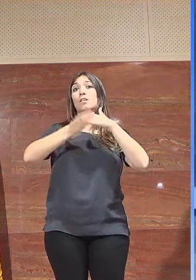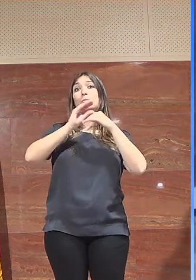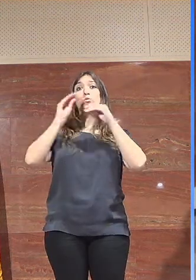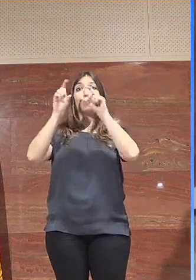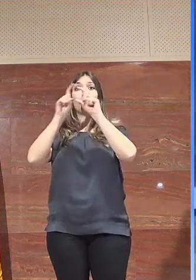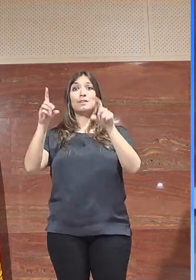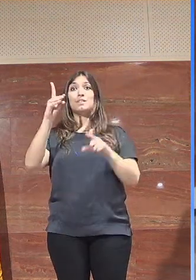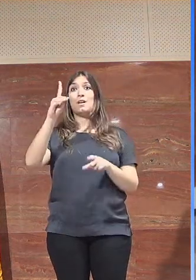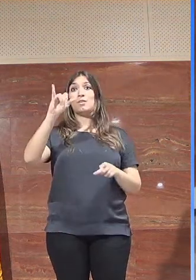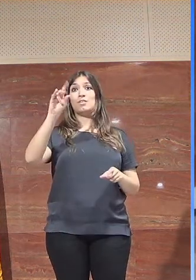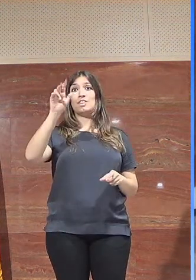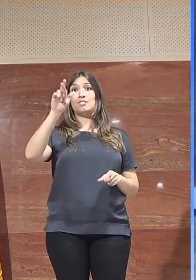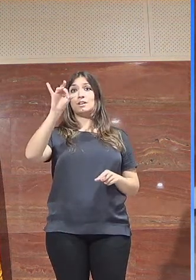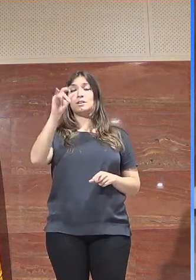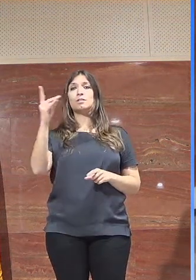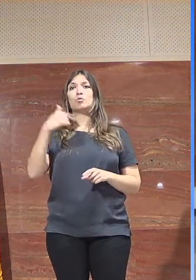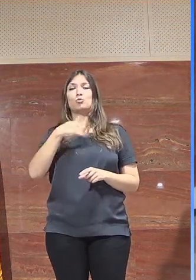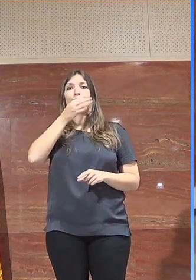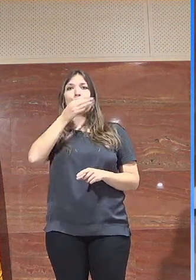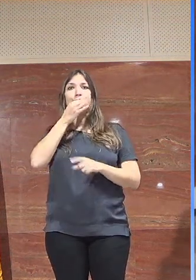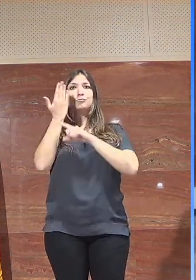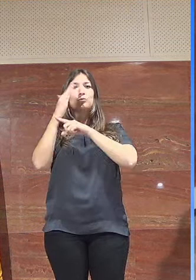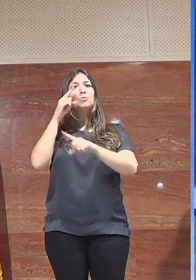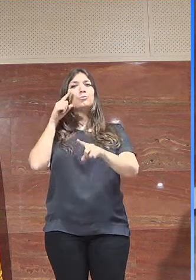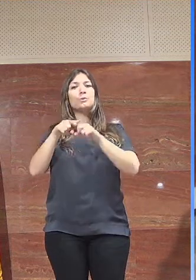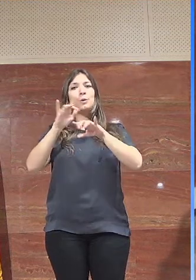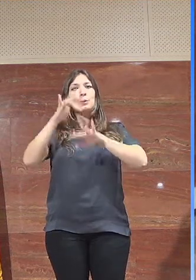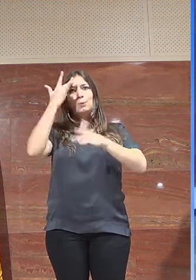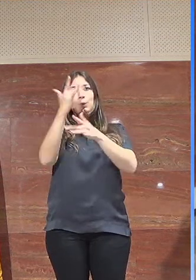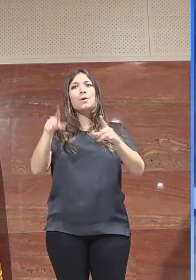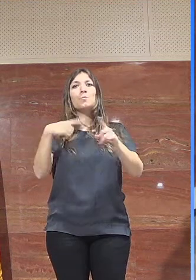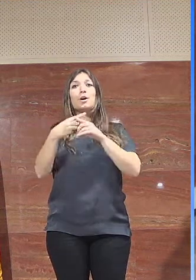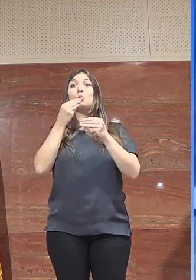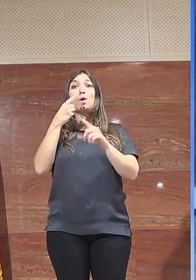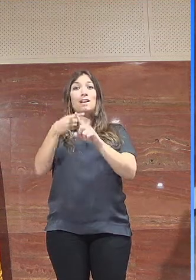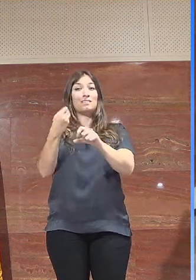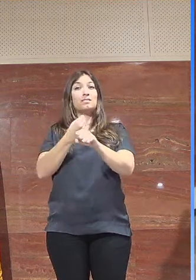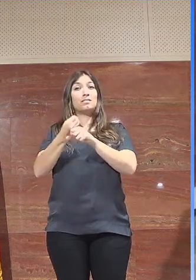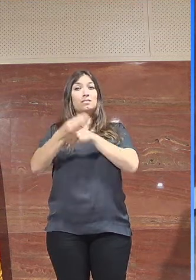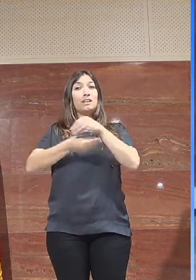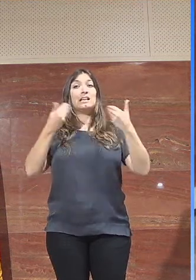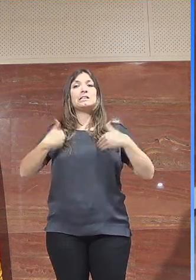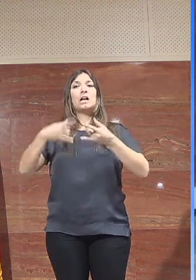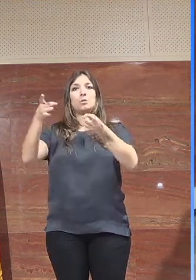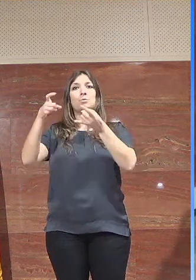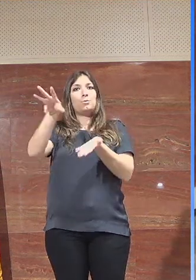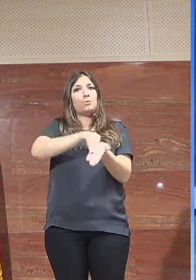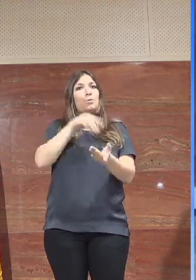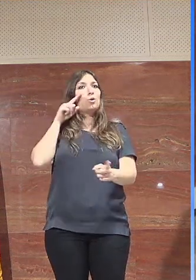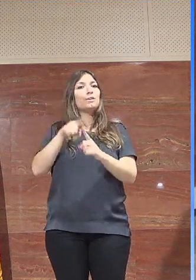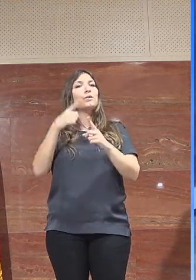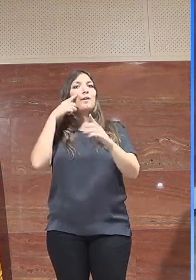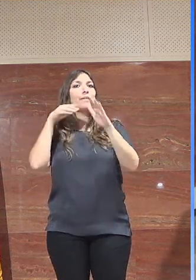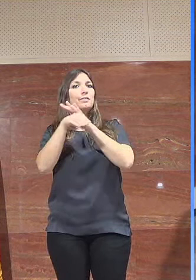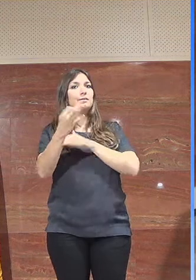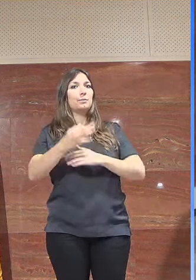Diversia para seleccionar y captar buenas prácticas en todo lo referente a la accesibilidad. Por